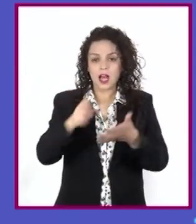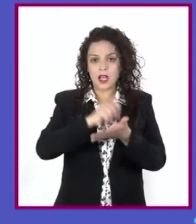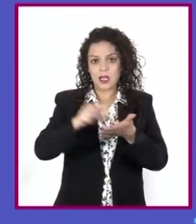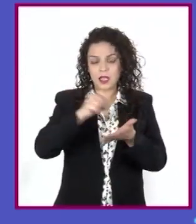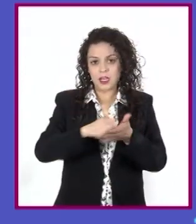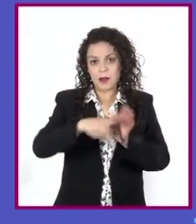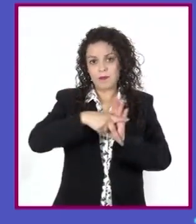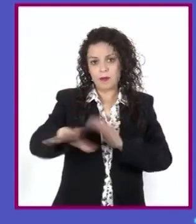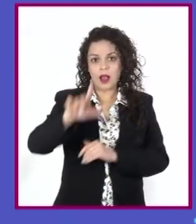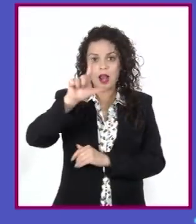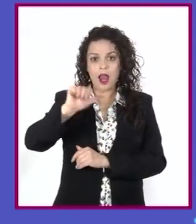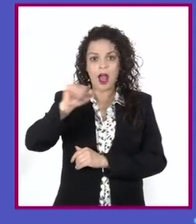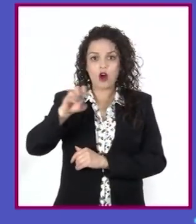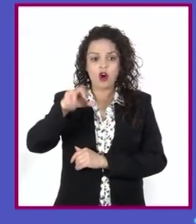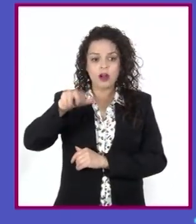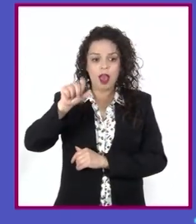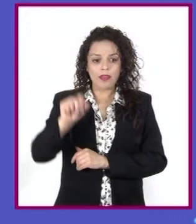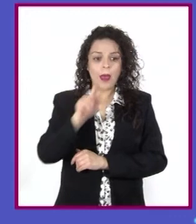pp.a9.